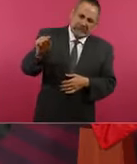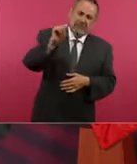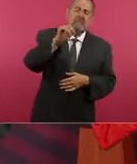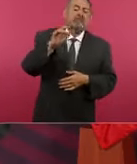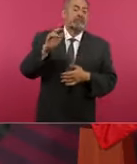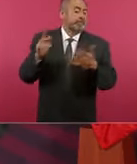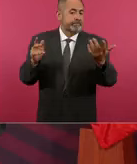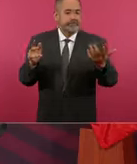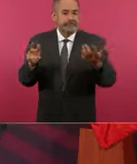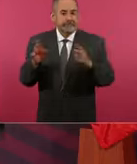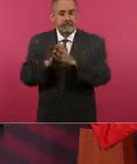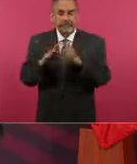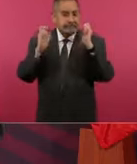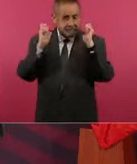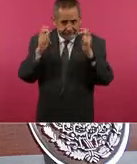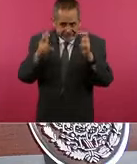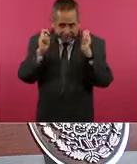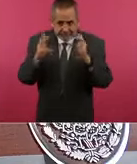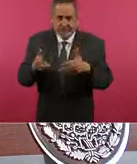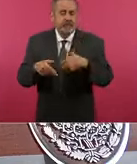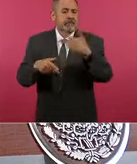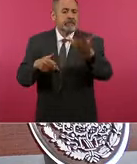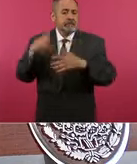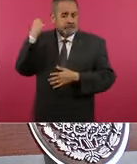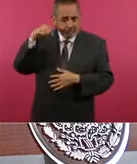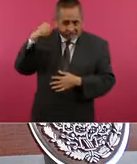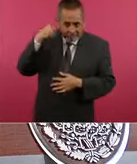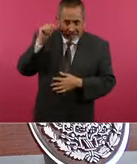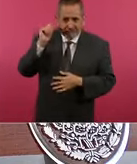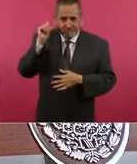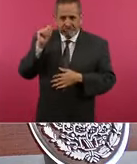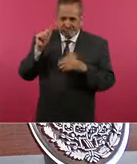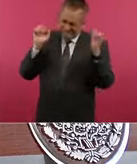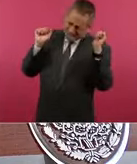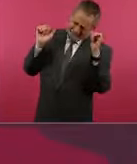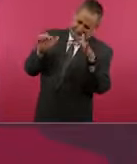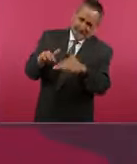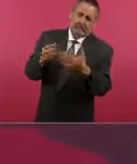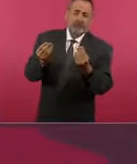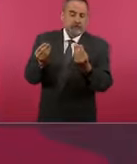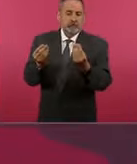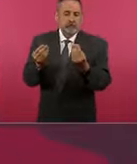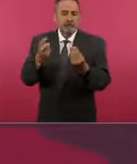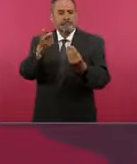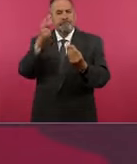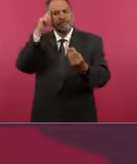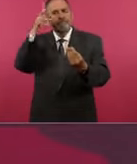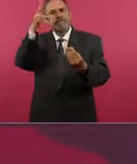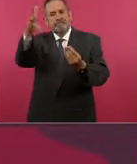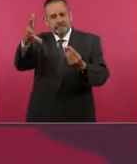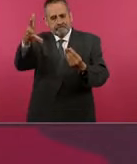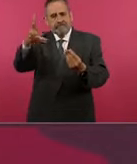y a Chiapas y a Tabasco. O sea, ese es el futuro